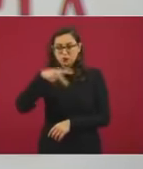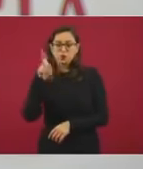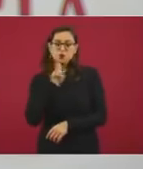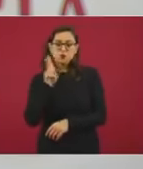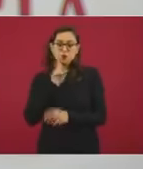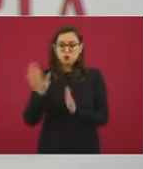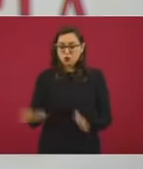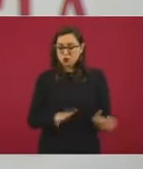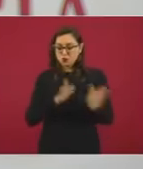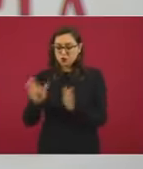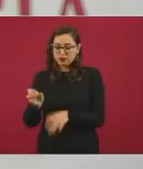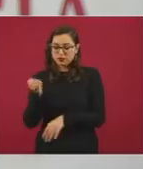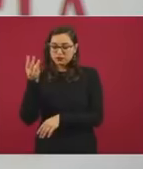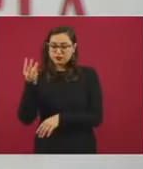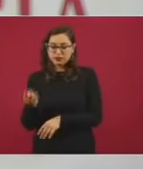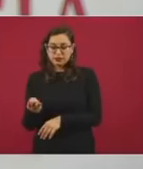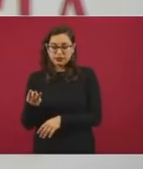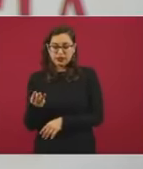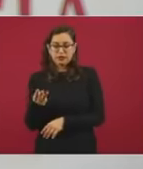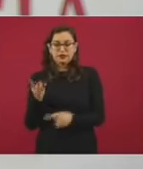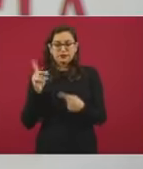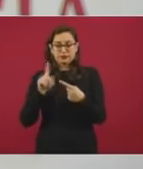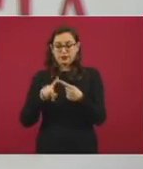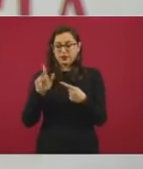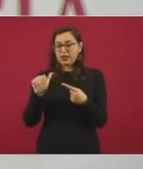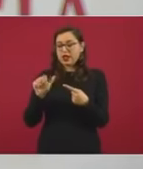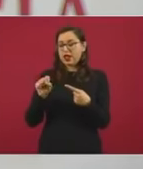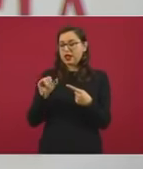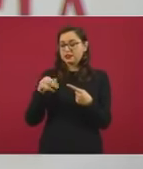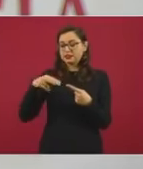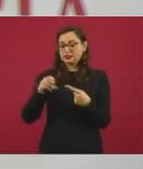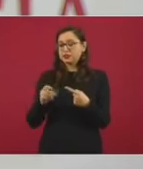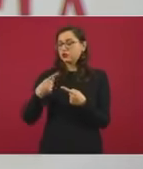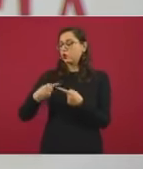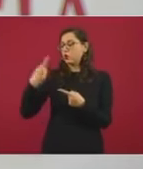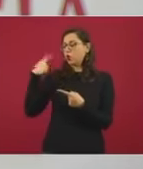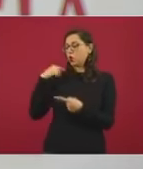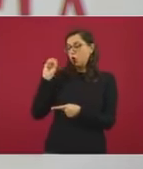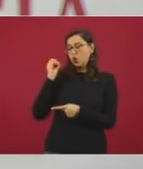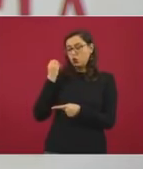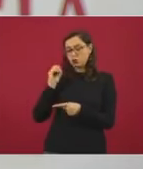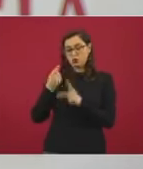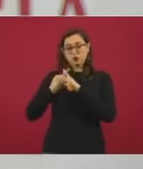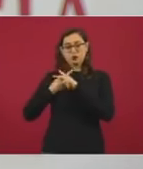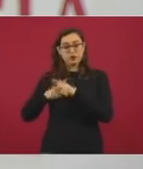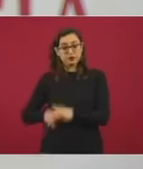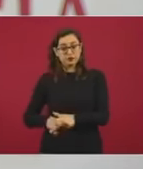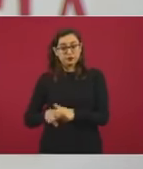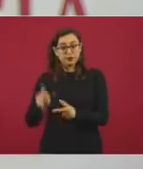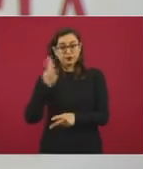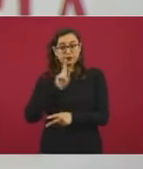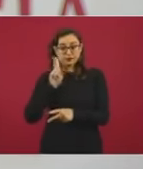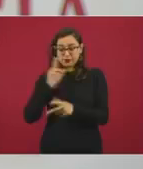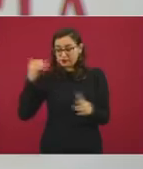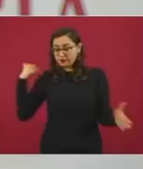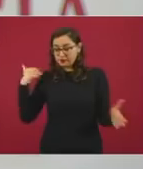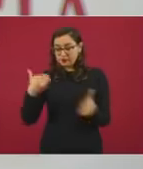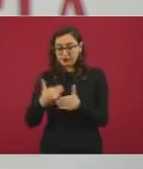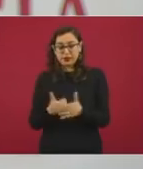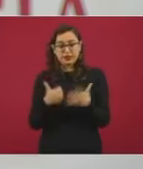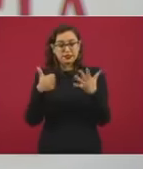CanSino, la fase 3 inició en octubre y ya han participado hasta fecha 6,000